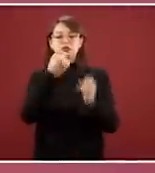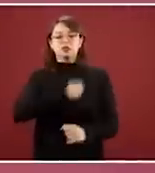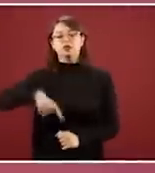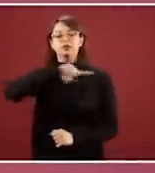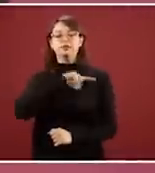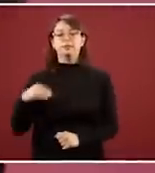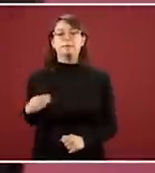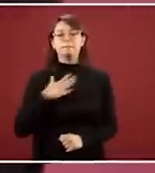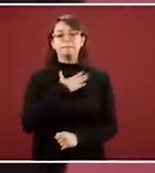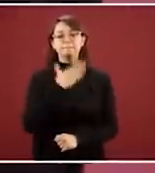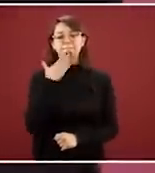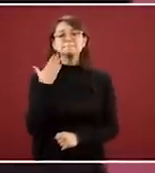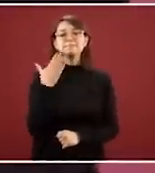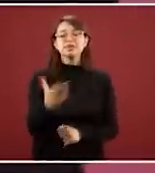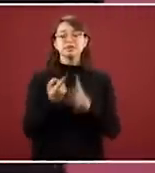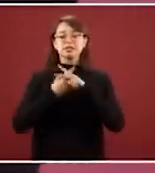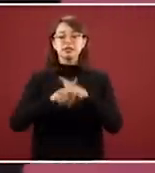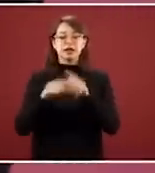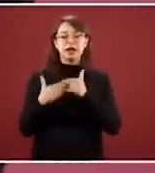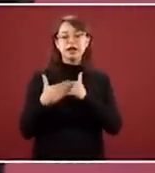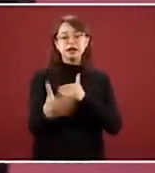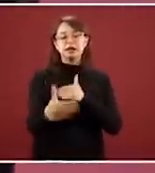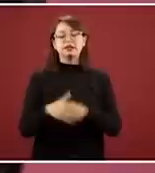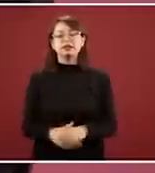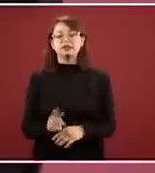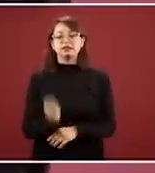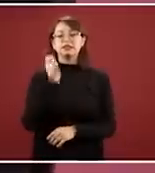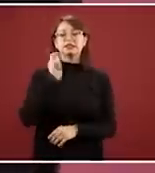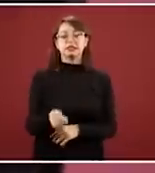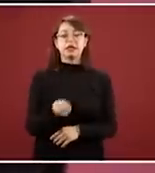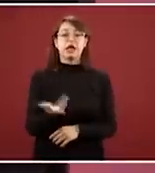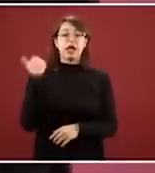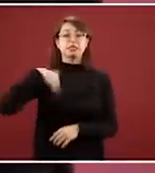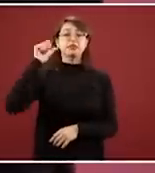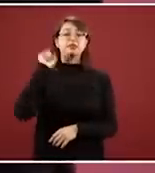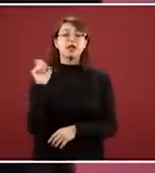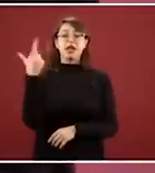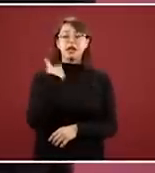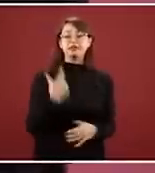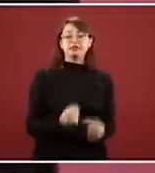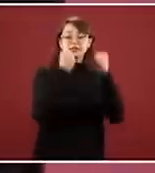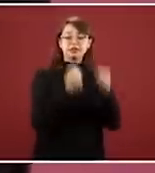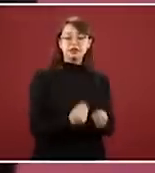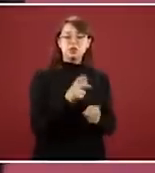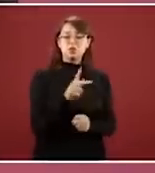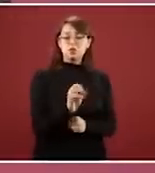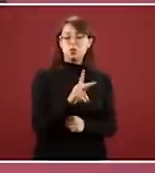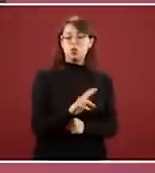Bienestar, que sustituye al llamado Seguro Popular.